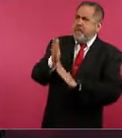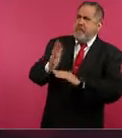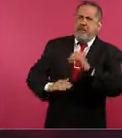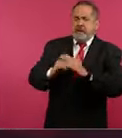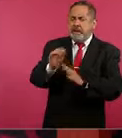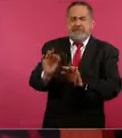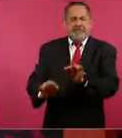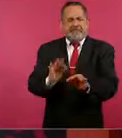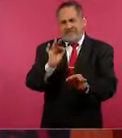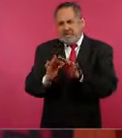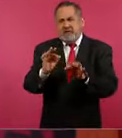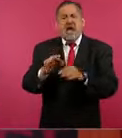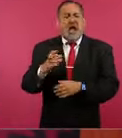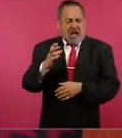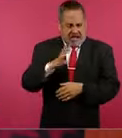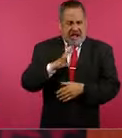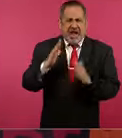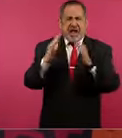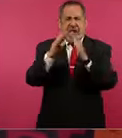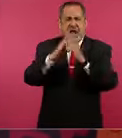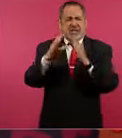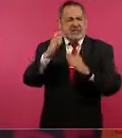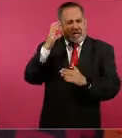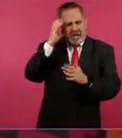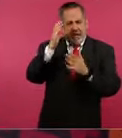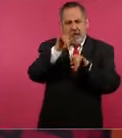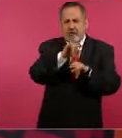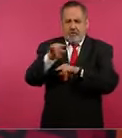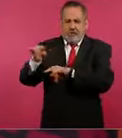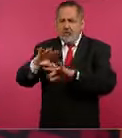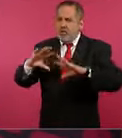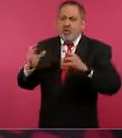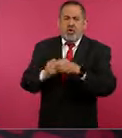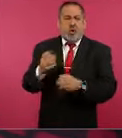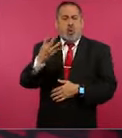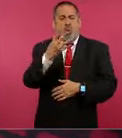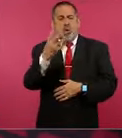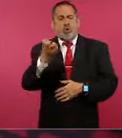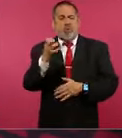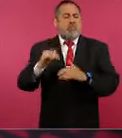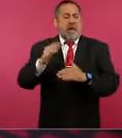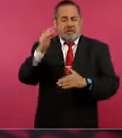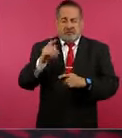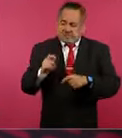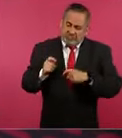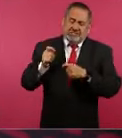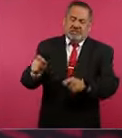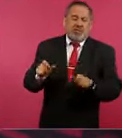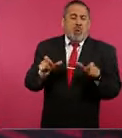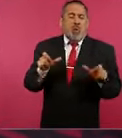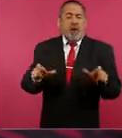terminar con más de 400 cuarteles para la Guardia Nacional, la misma Guardia